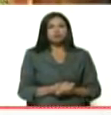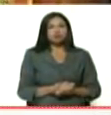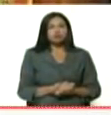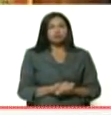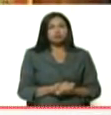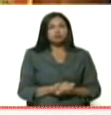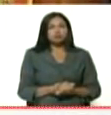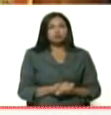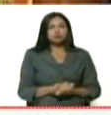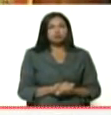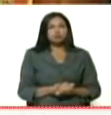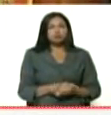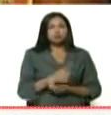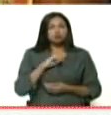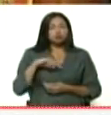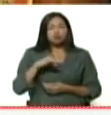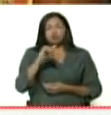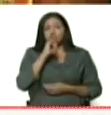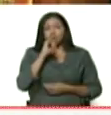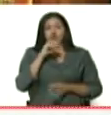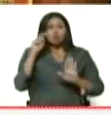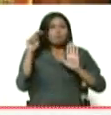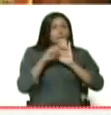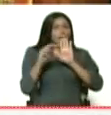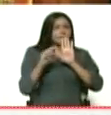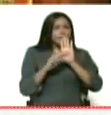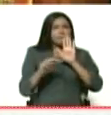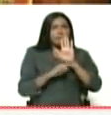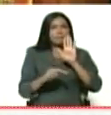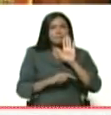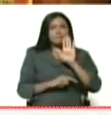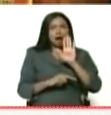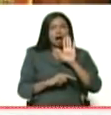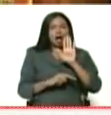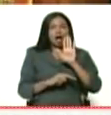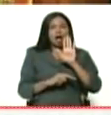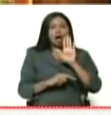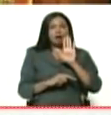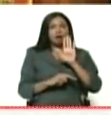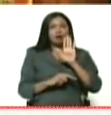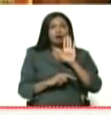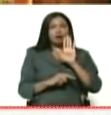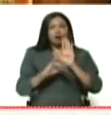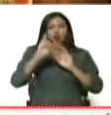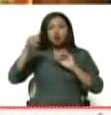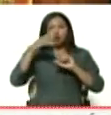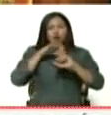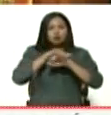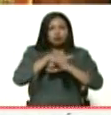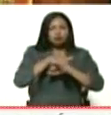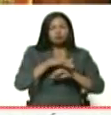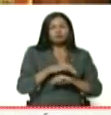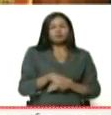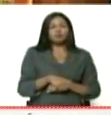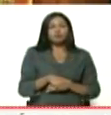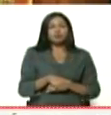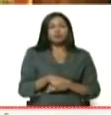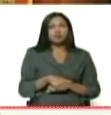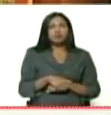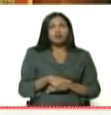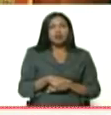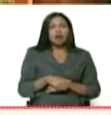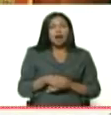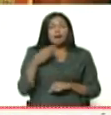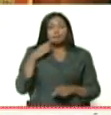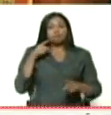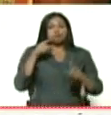Les he informado que he dado instrucciones al doctor Jorge Rodríguez como jefe de la misión de diálogo de